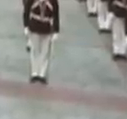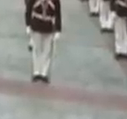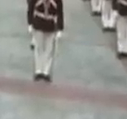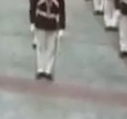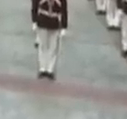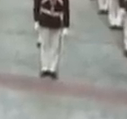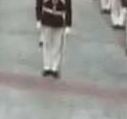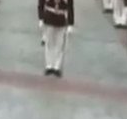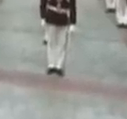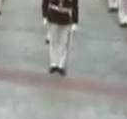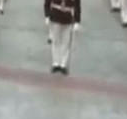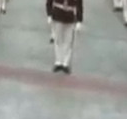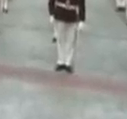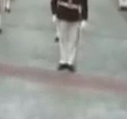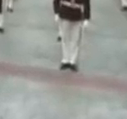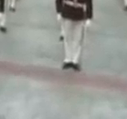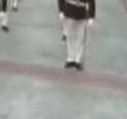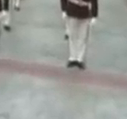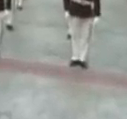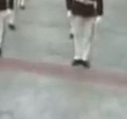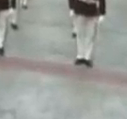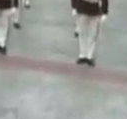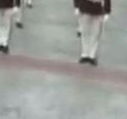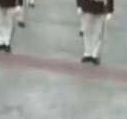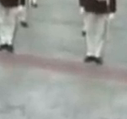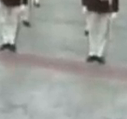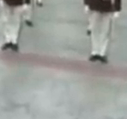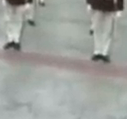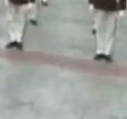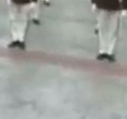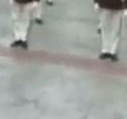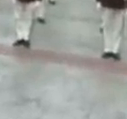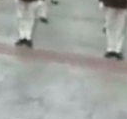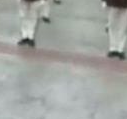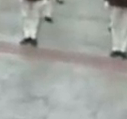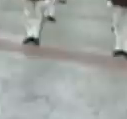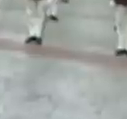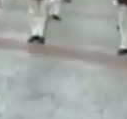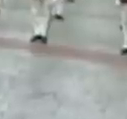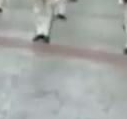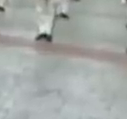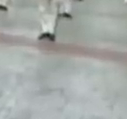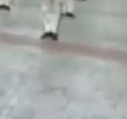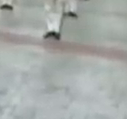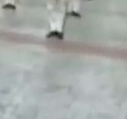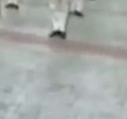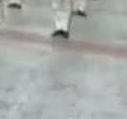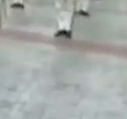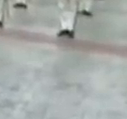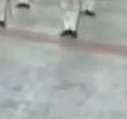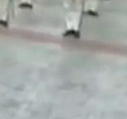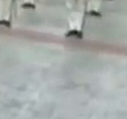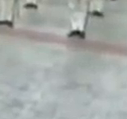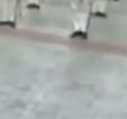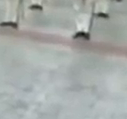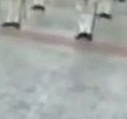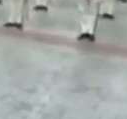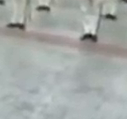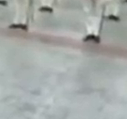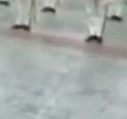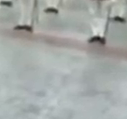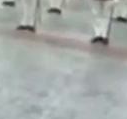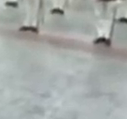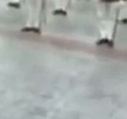comandante en jefe de la fuerza armada nacional bolivariana con vista al ciudadano nicolás